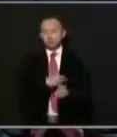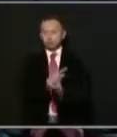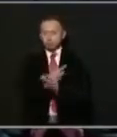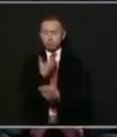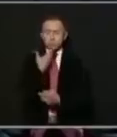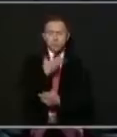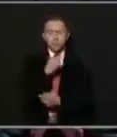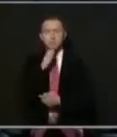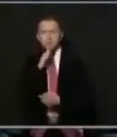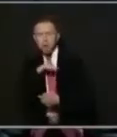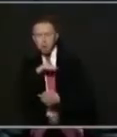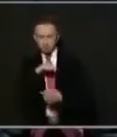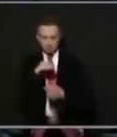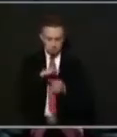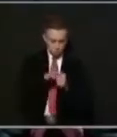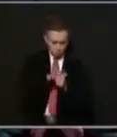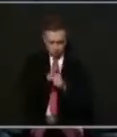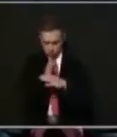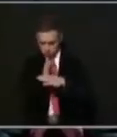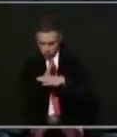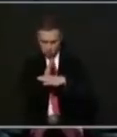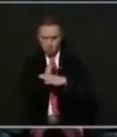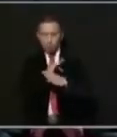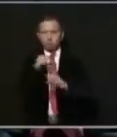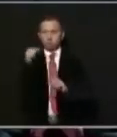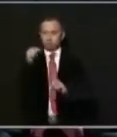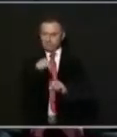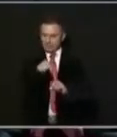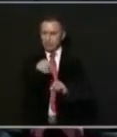a fortalecer valores